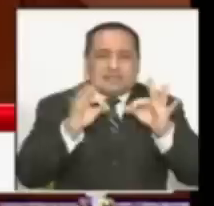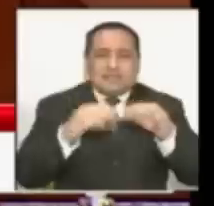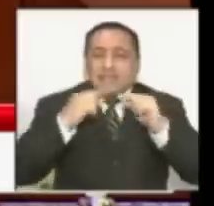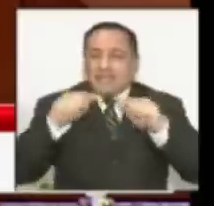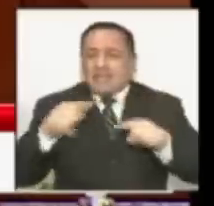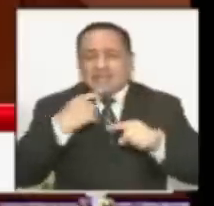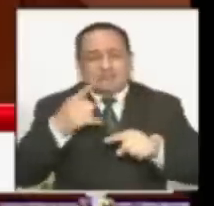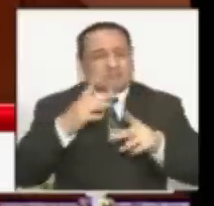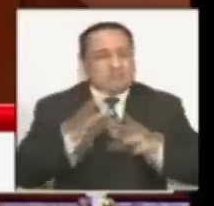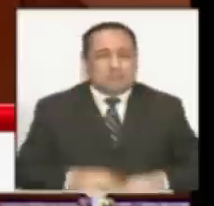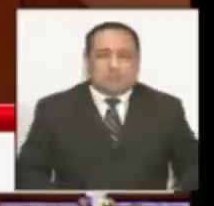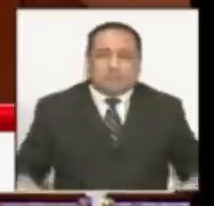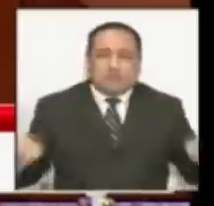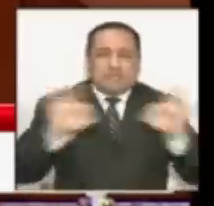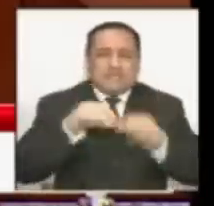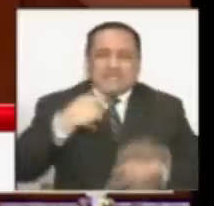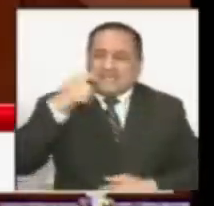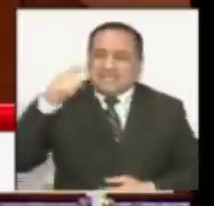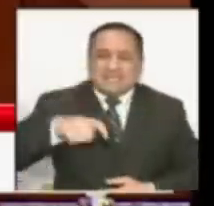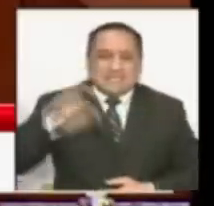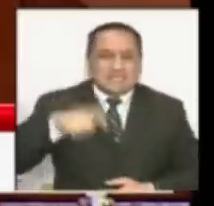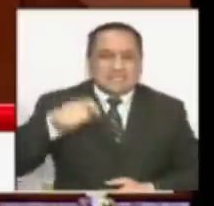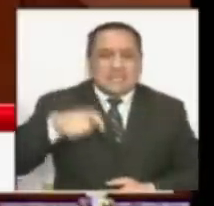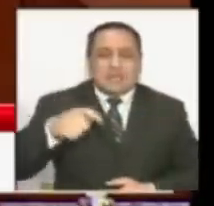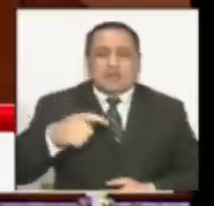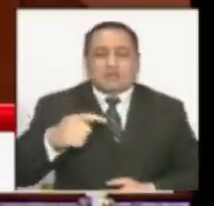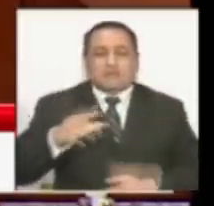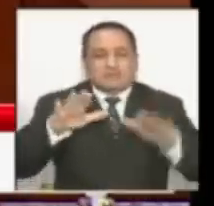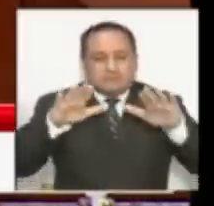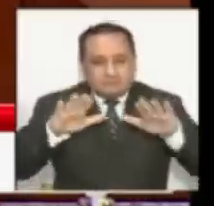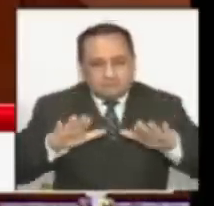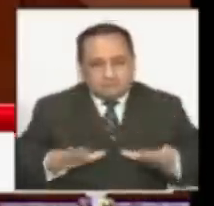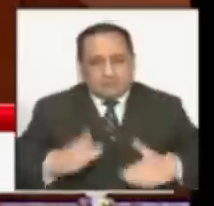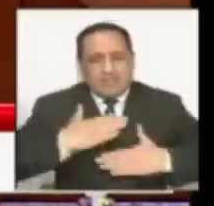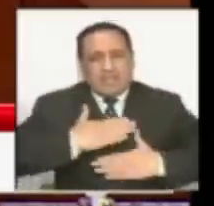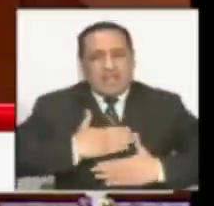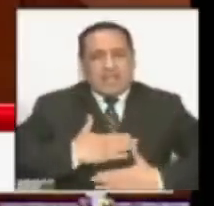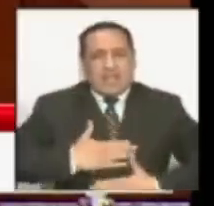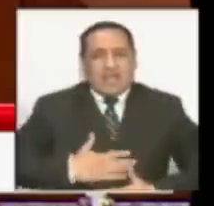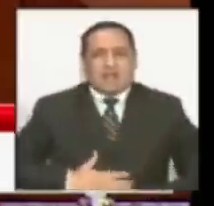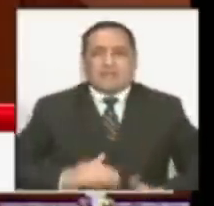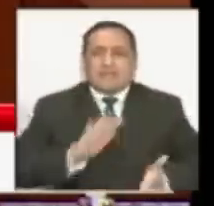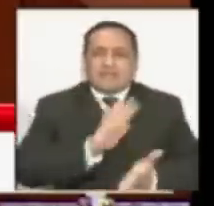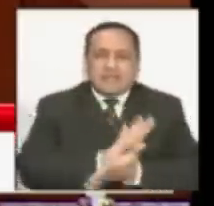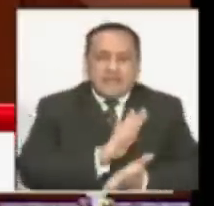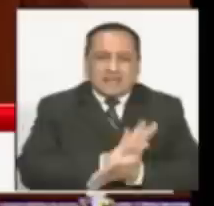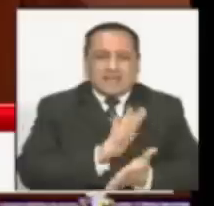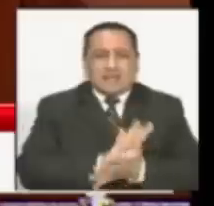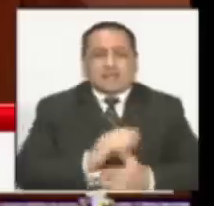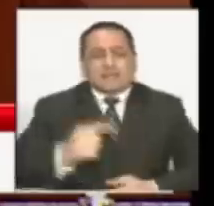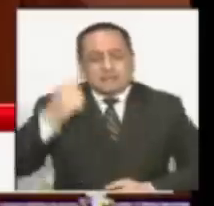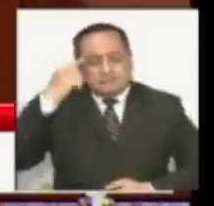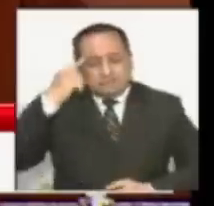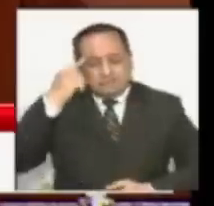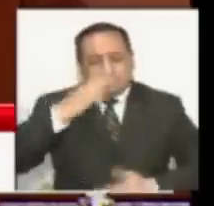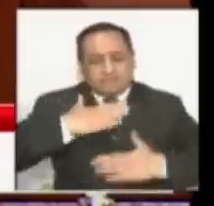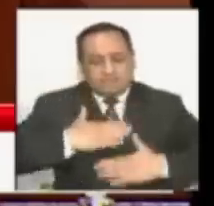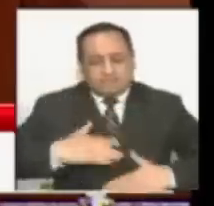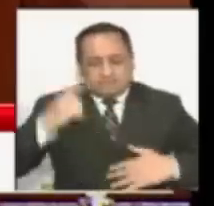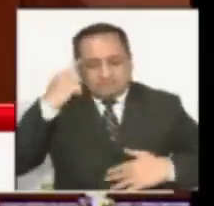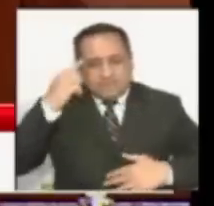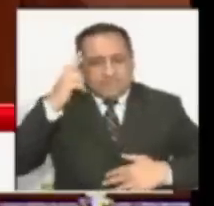es absolutamente necesario mantener la calma, la tranquilidad y la